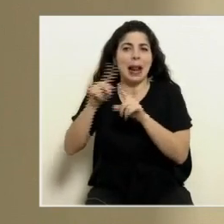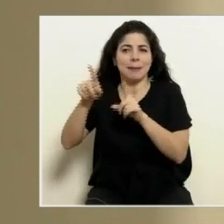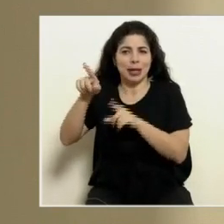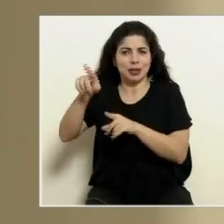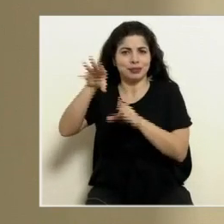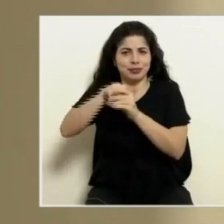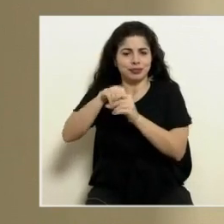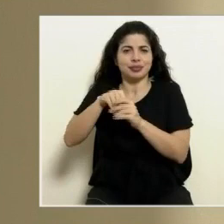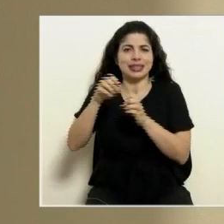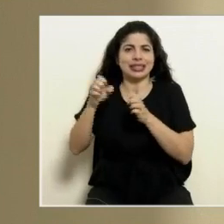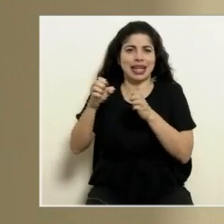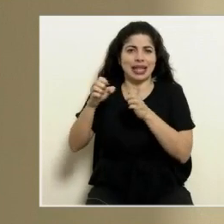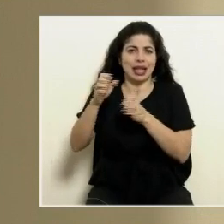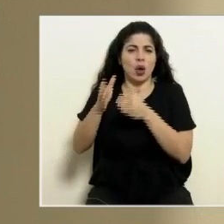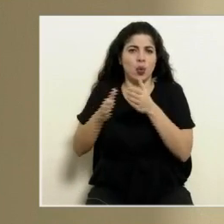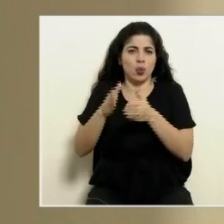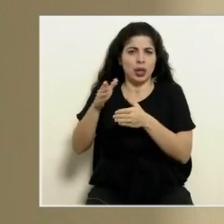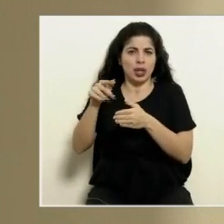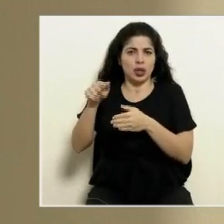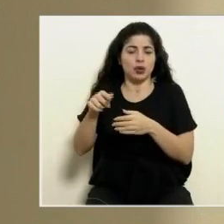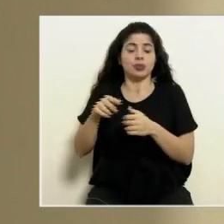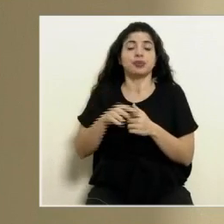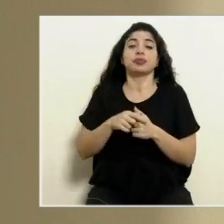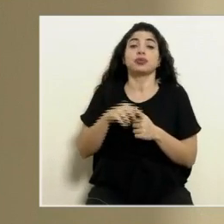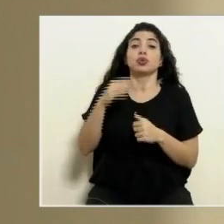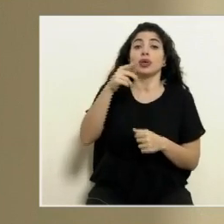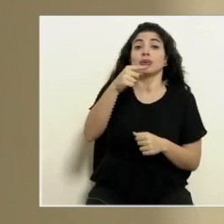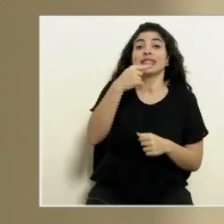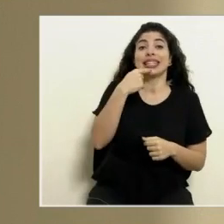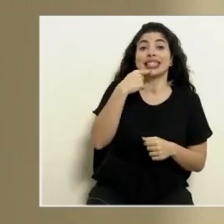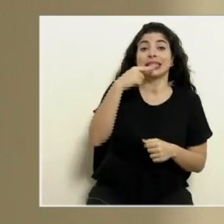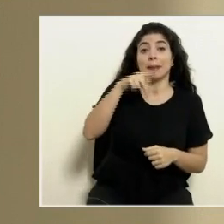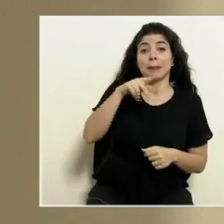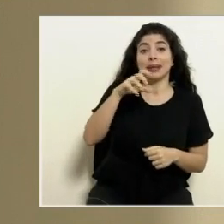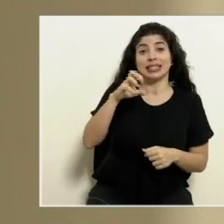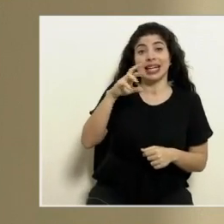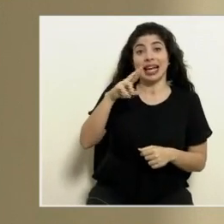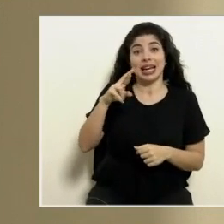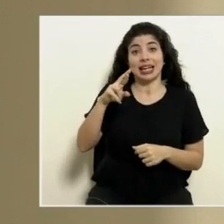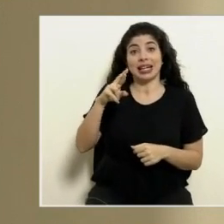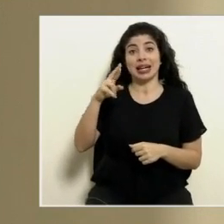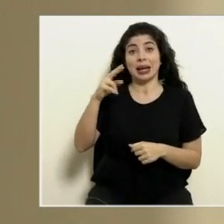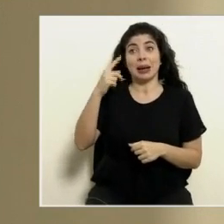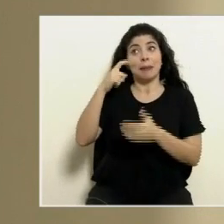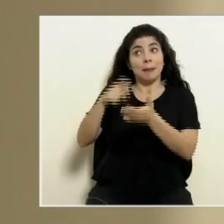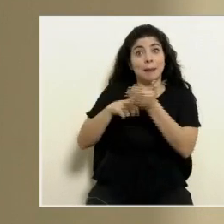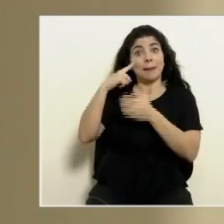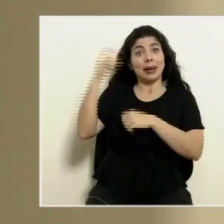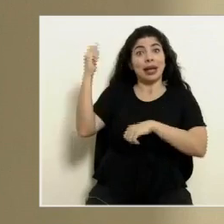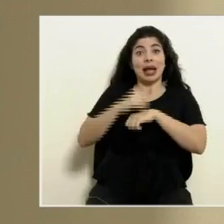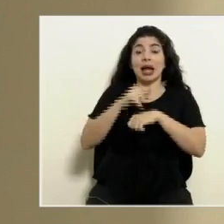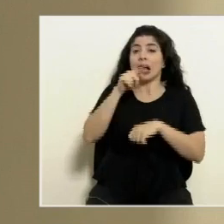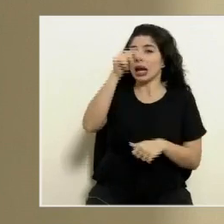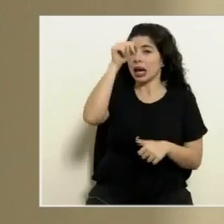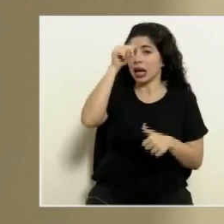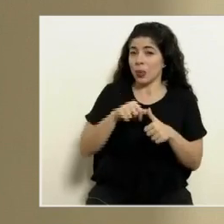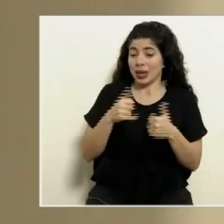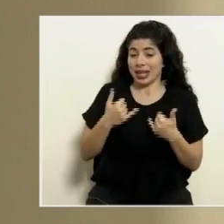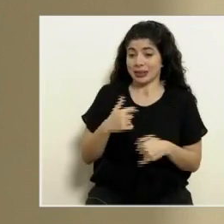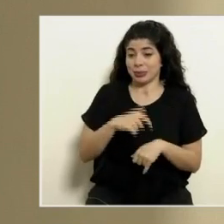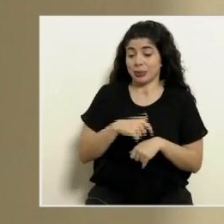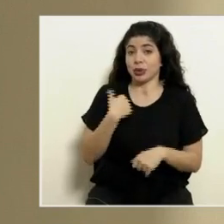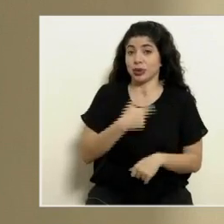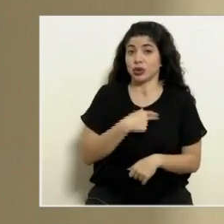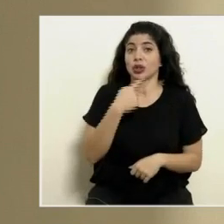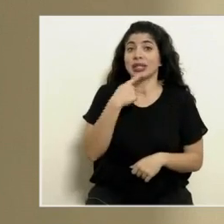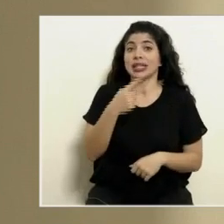de la estrategia de cuidado. Y cuando usted menciona lo de la PCR entrada al país, recordar que en este momento, y lo que hemos mencionado